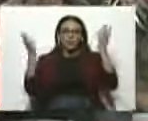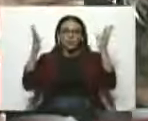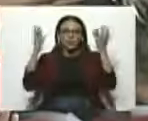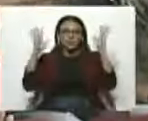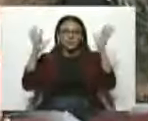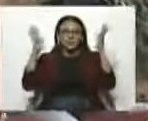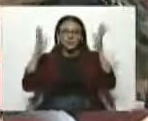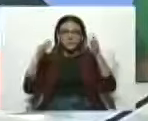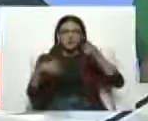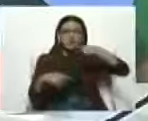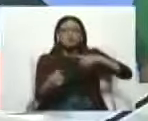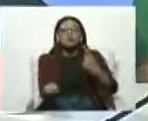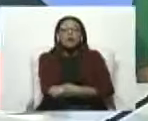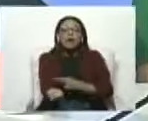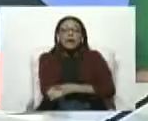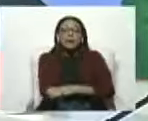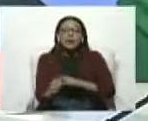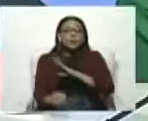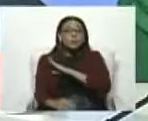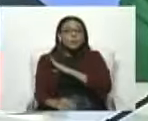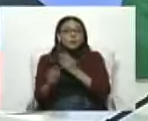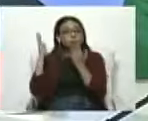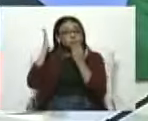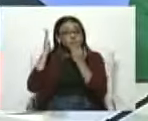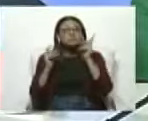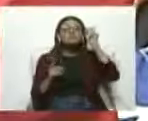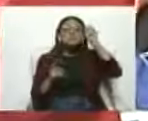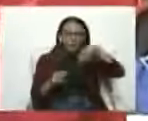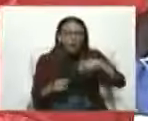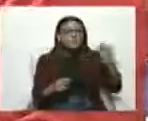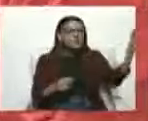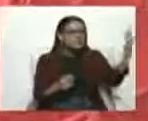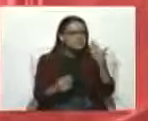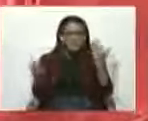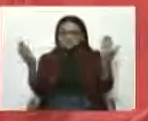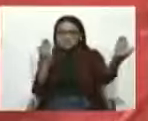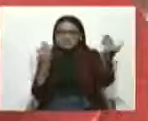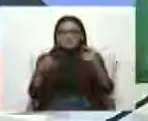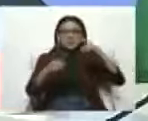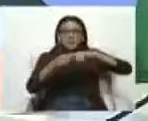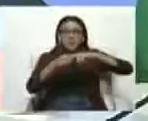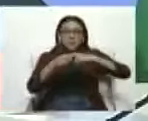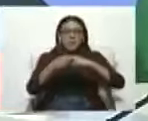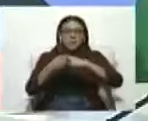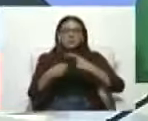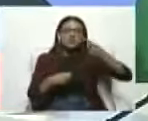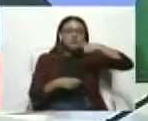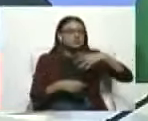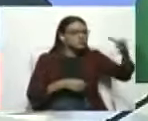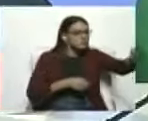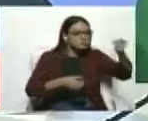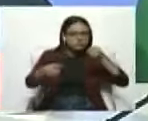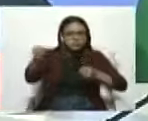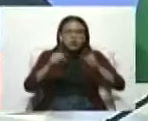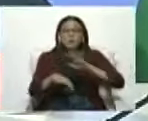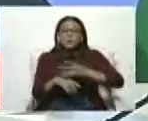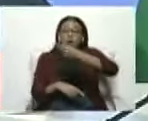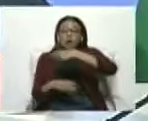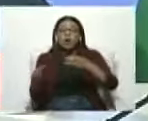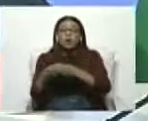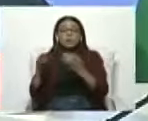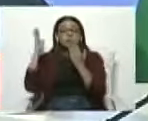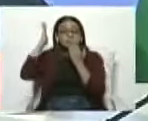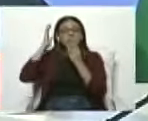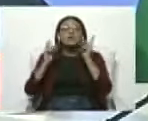Nuestros hermanos originarios, incluidos aquí, incluidos por la fuerza que tienen y